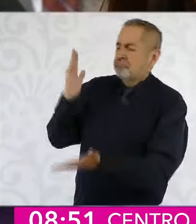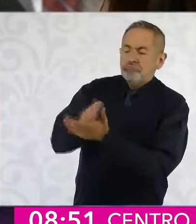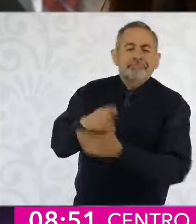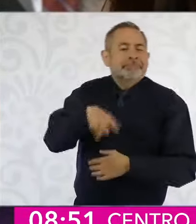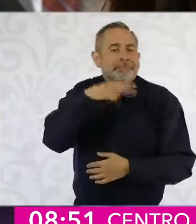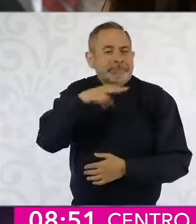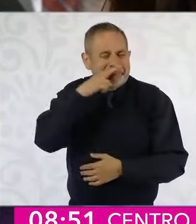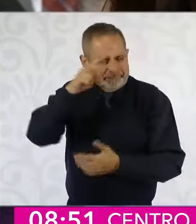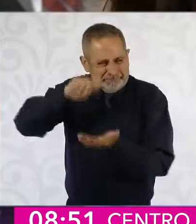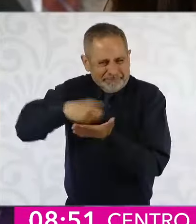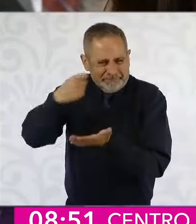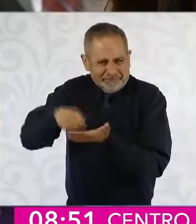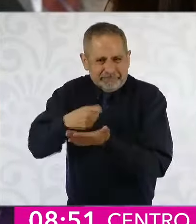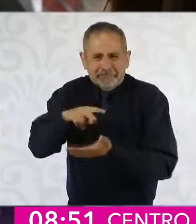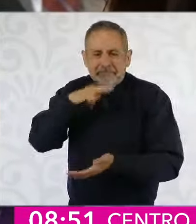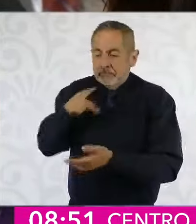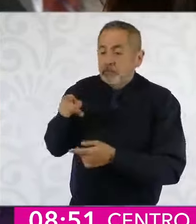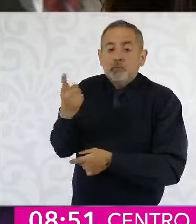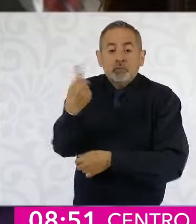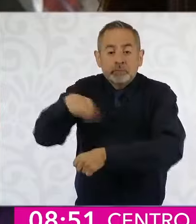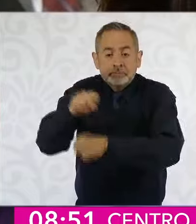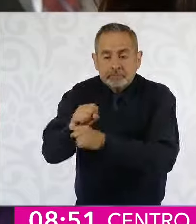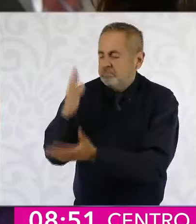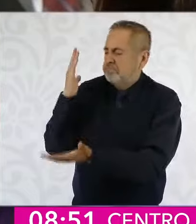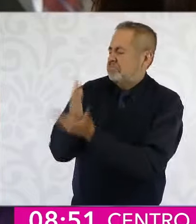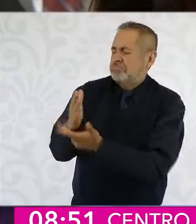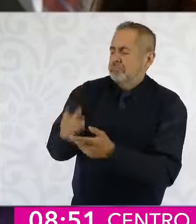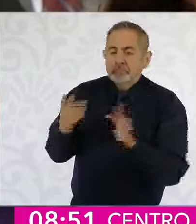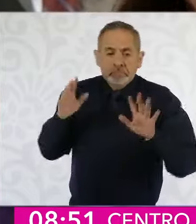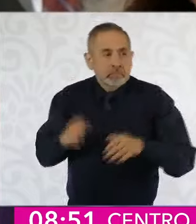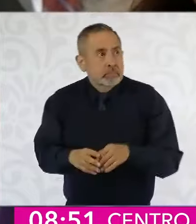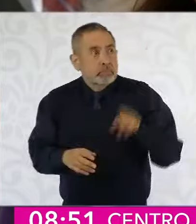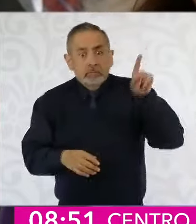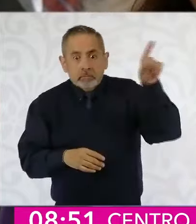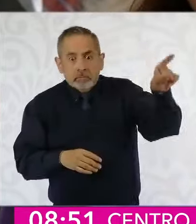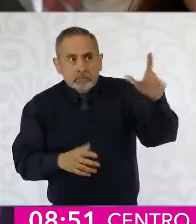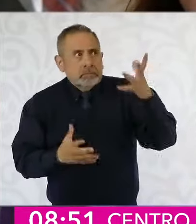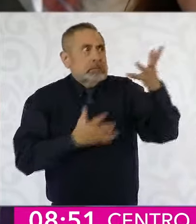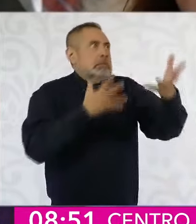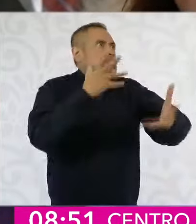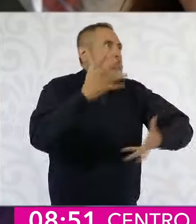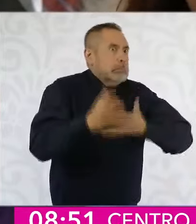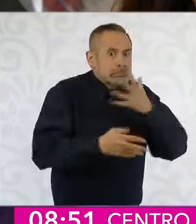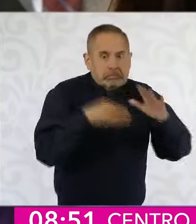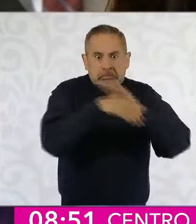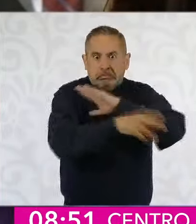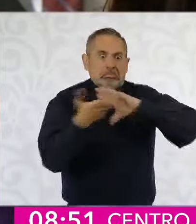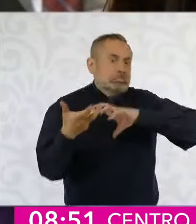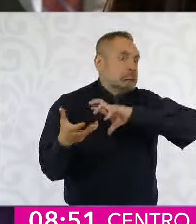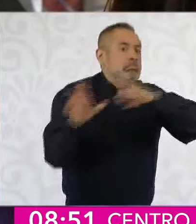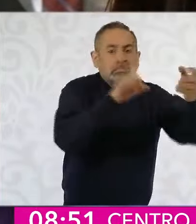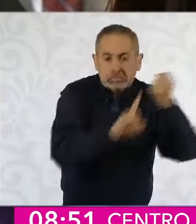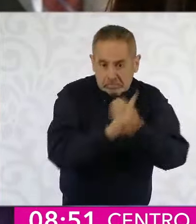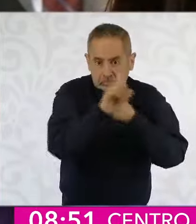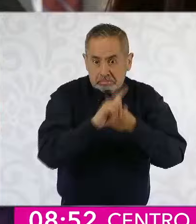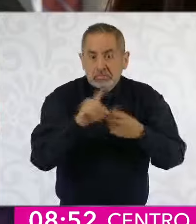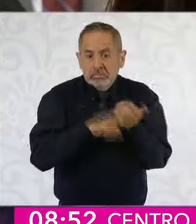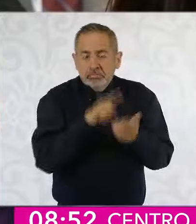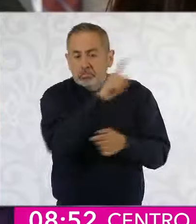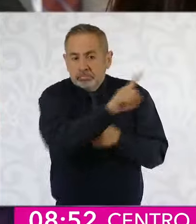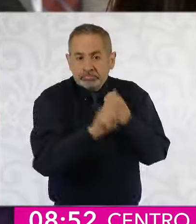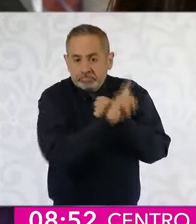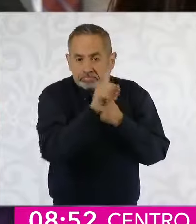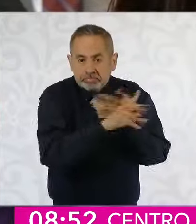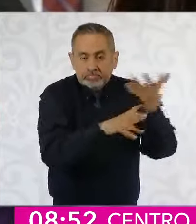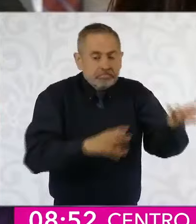por alguna situación que pararon unas semanas los aguacates, nunca en su vida tuvo tal caos en su oficina